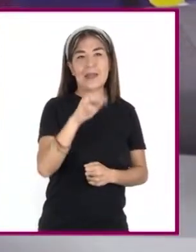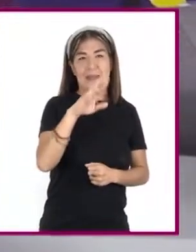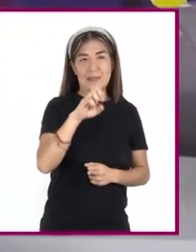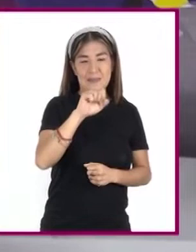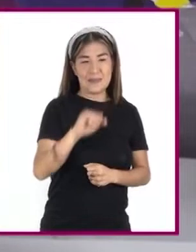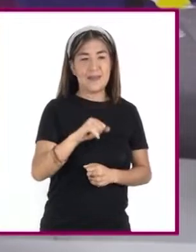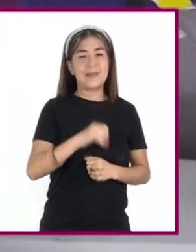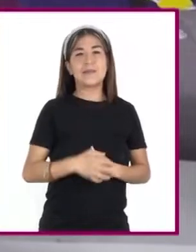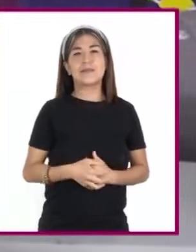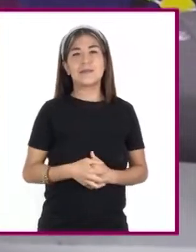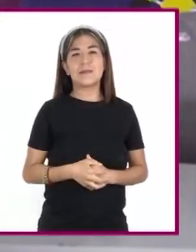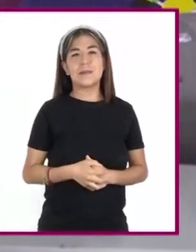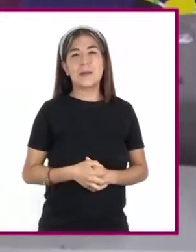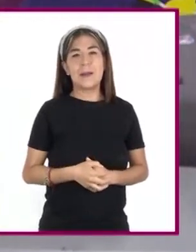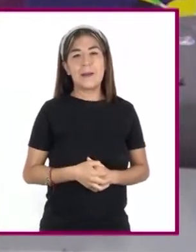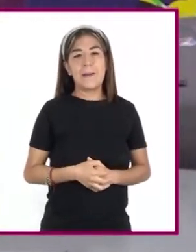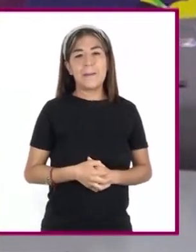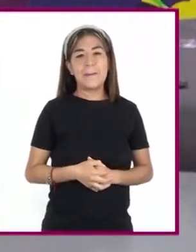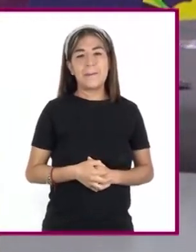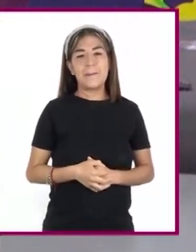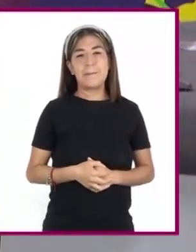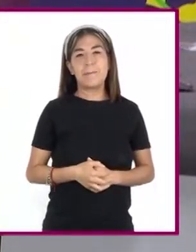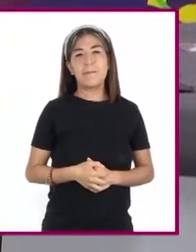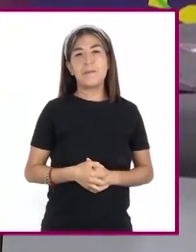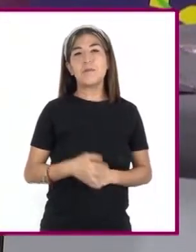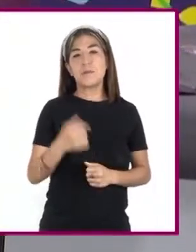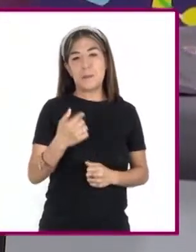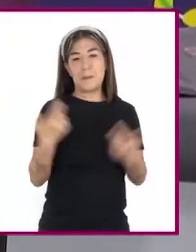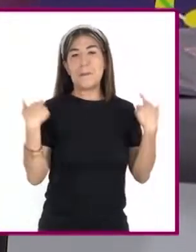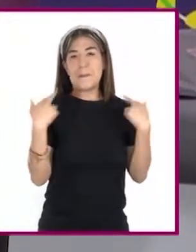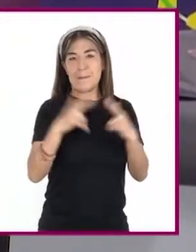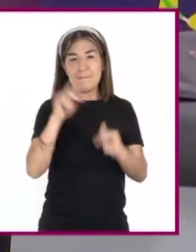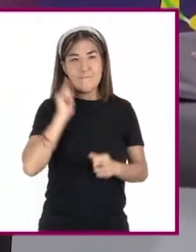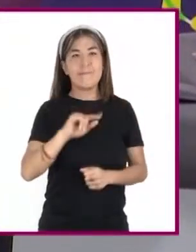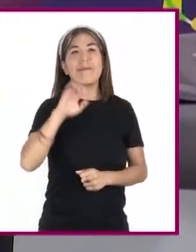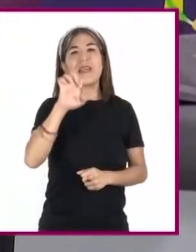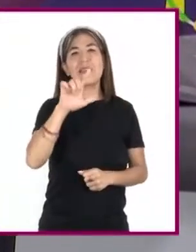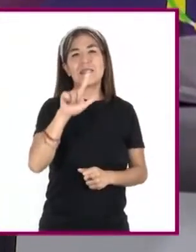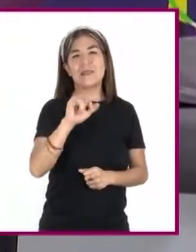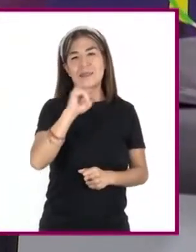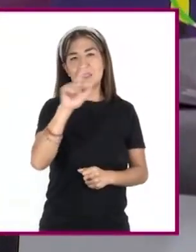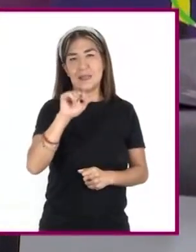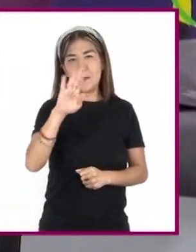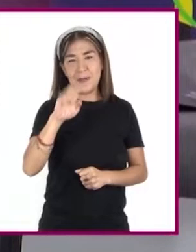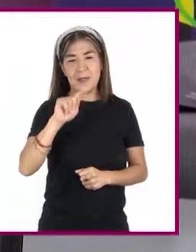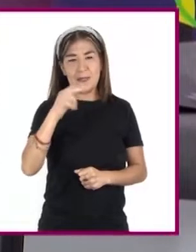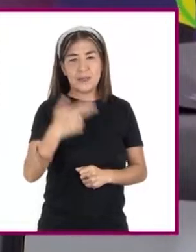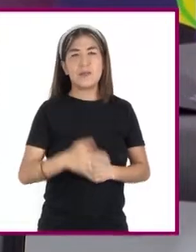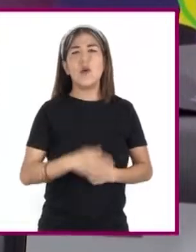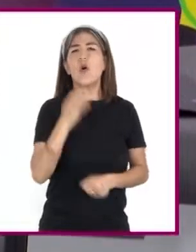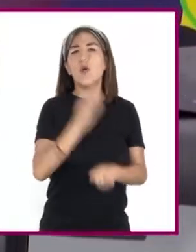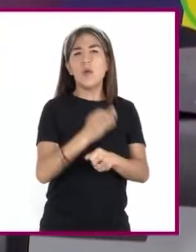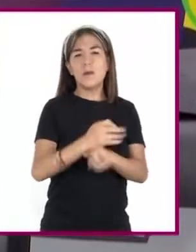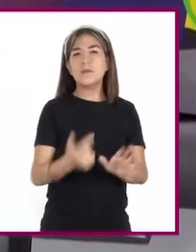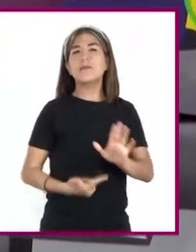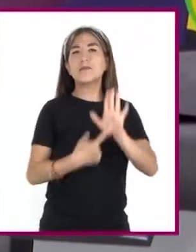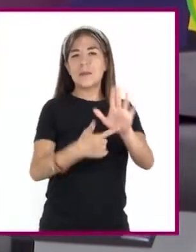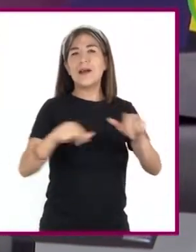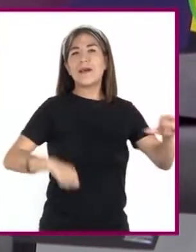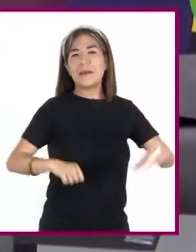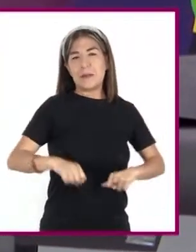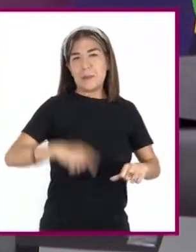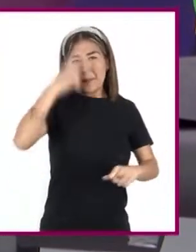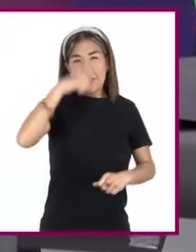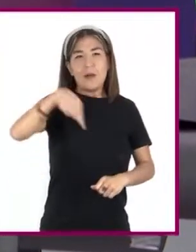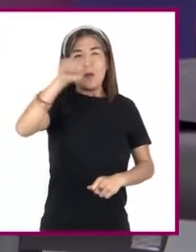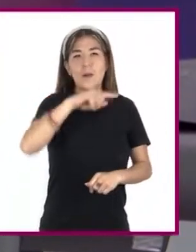Jesús Chavarría Suárez y Elizabeth Ambrosio Ramírez. En esta ocasión les presentaremos una actividad para